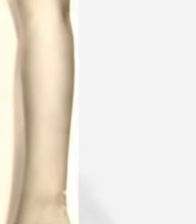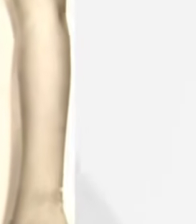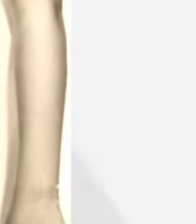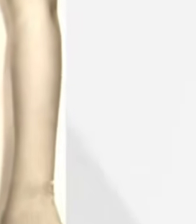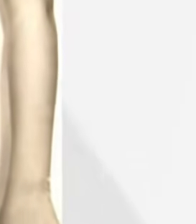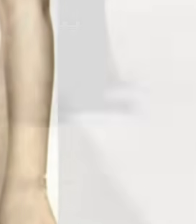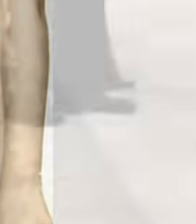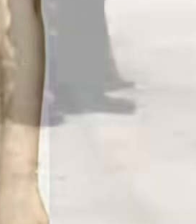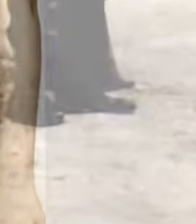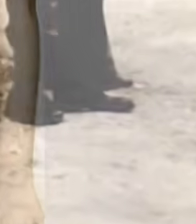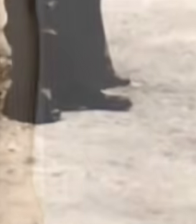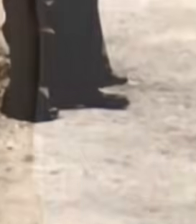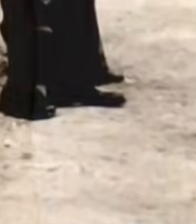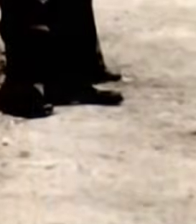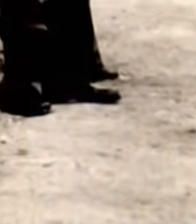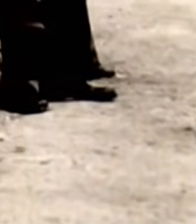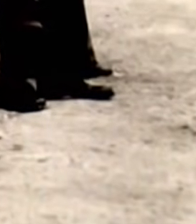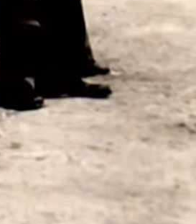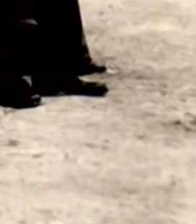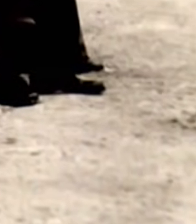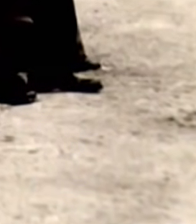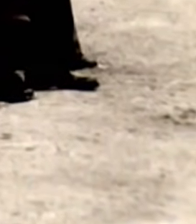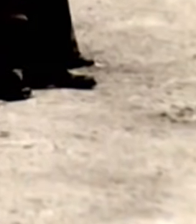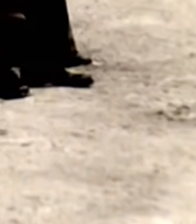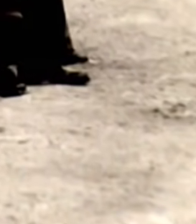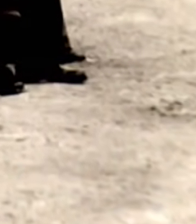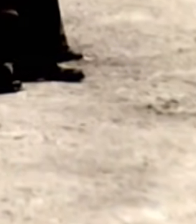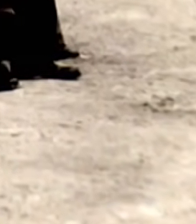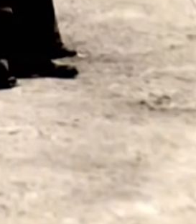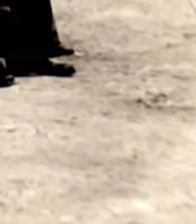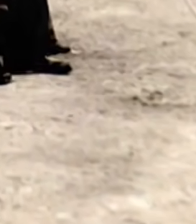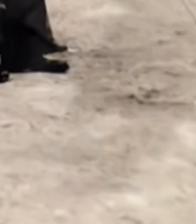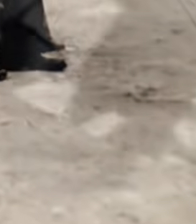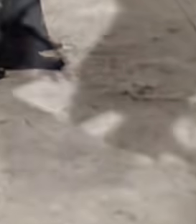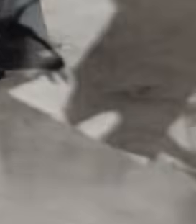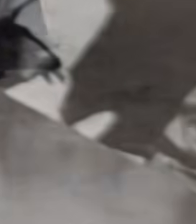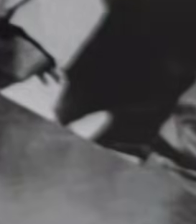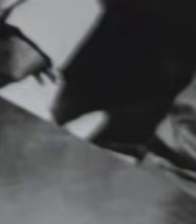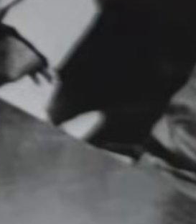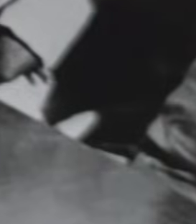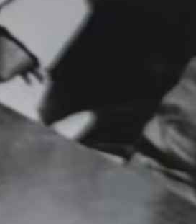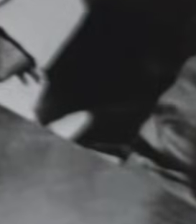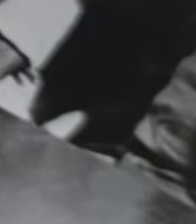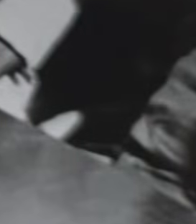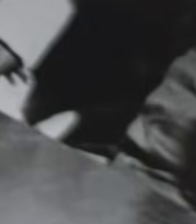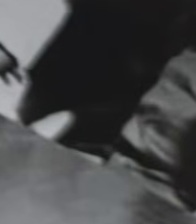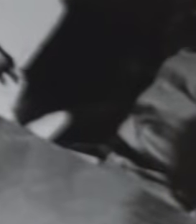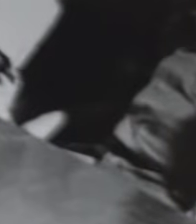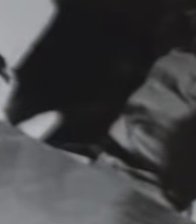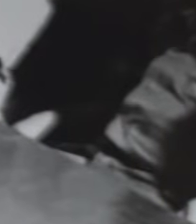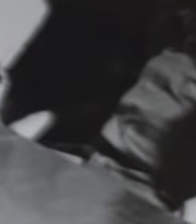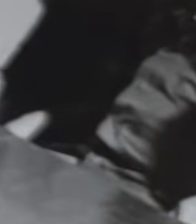Solo el amor alumbra lo que perdura.